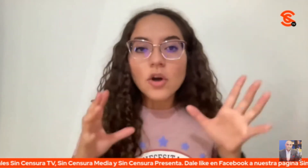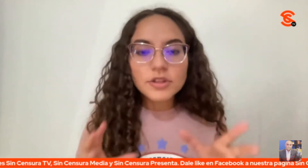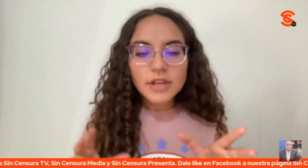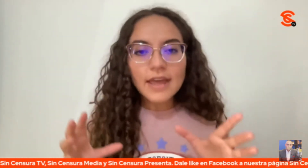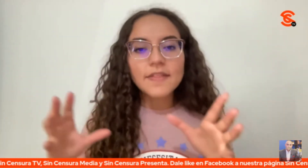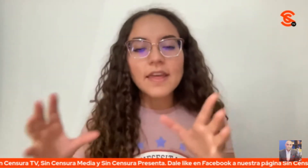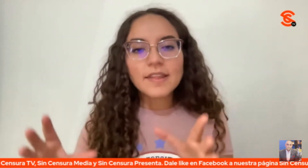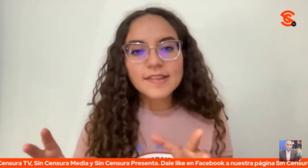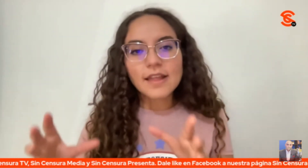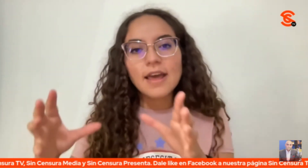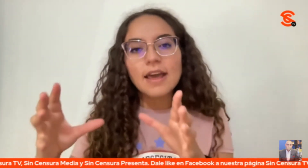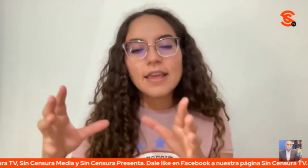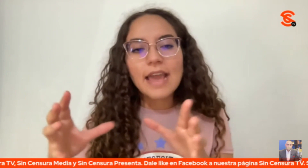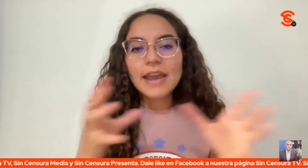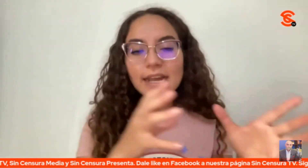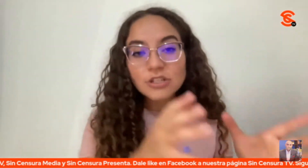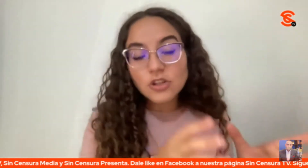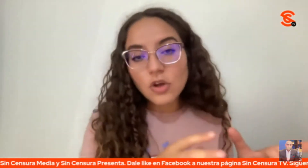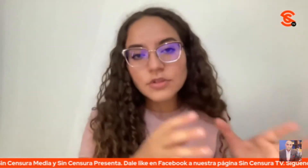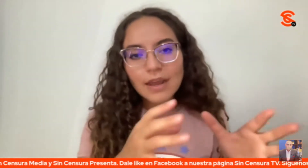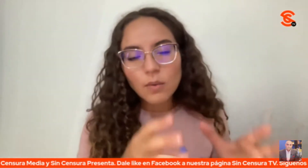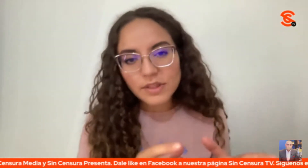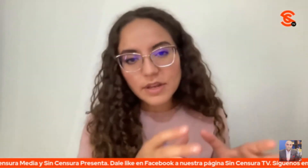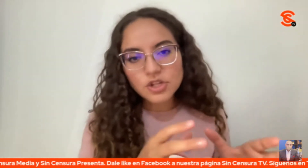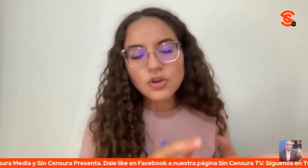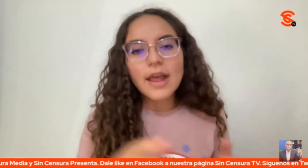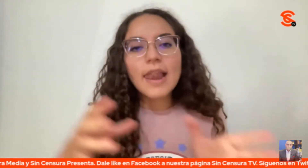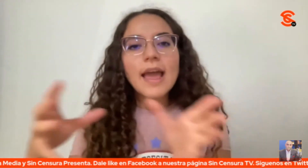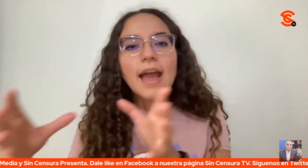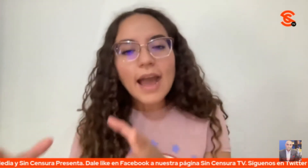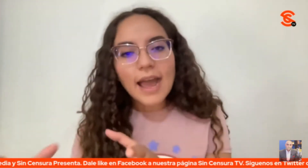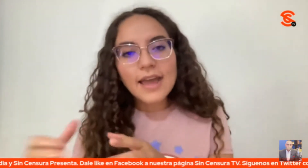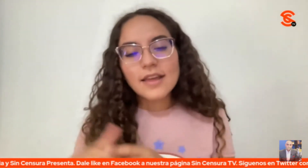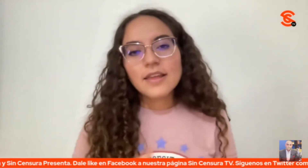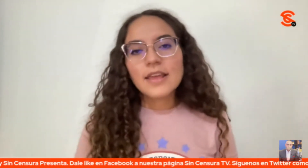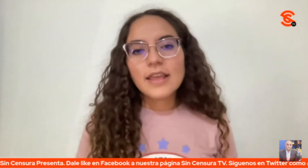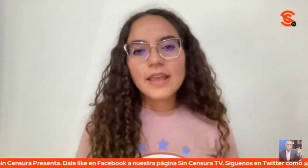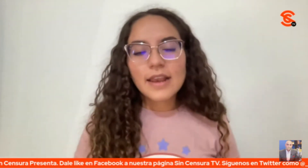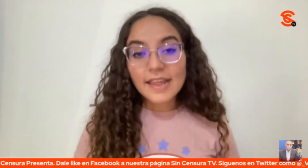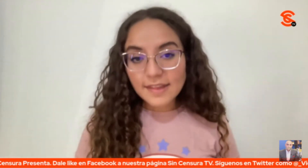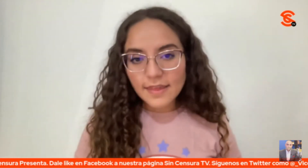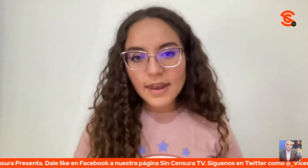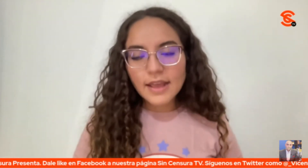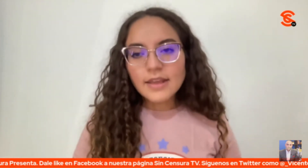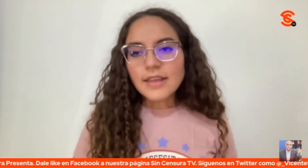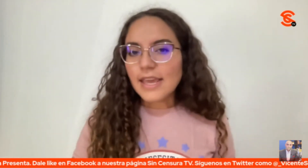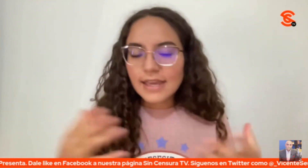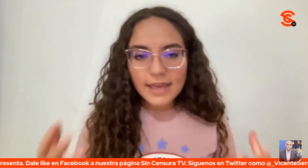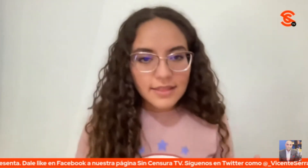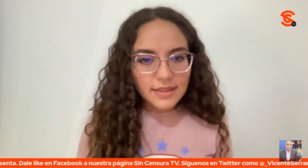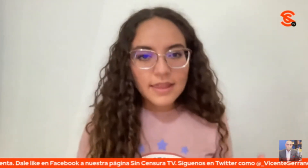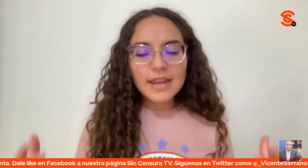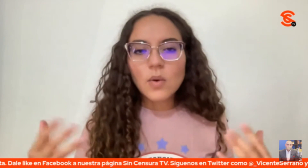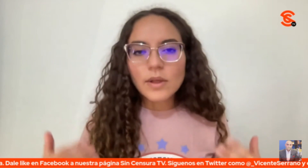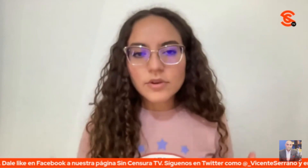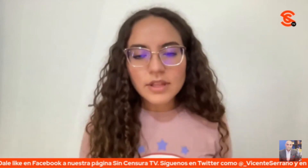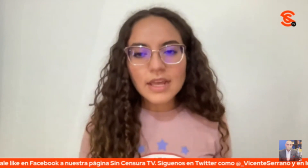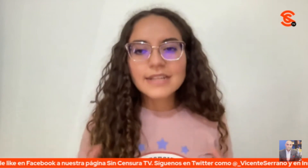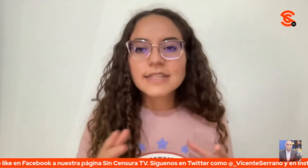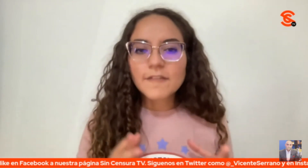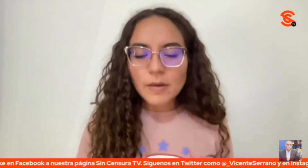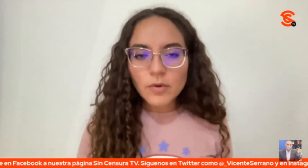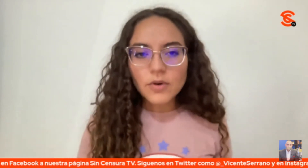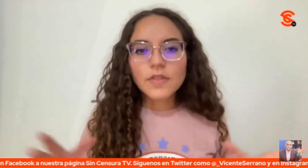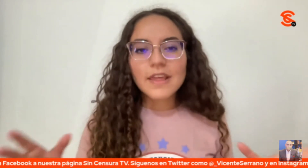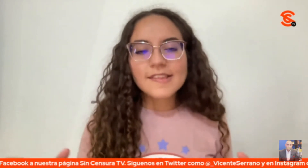está en contra de esta agregación de la Guardia Nacional a la Sedena, y hay gente de la